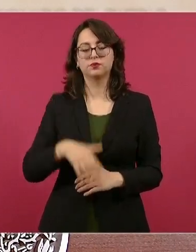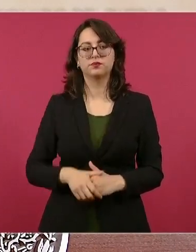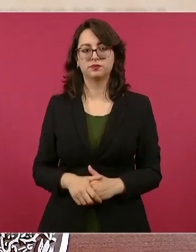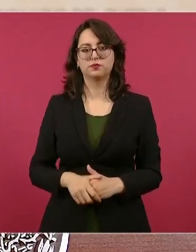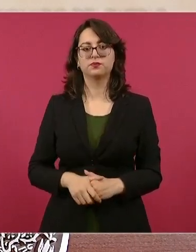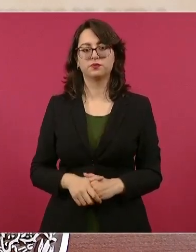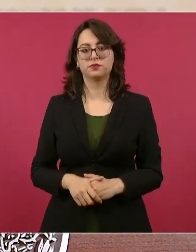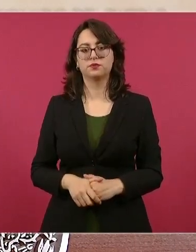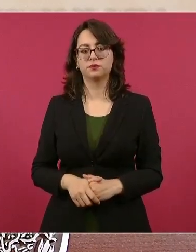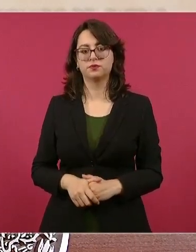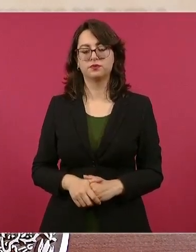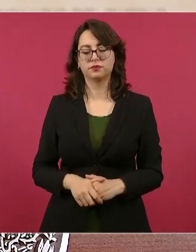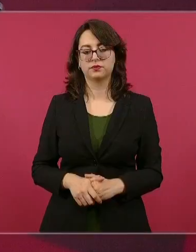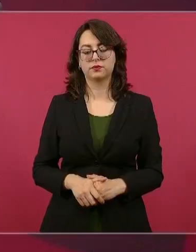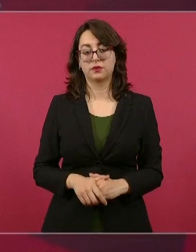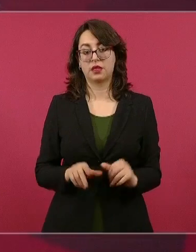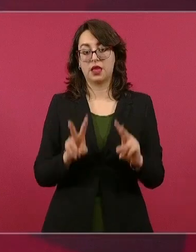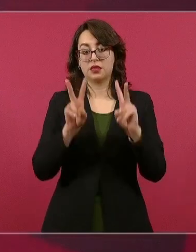está